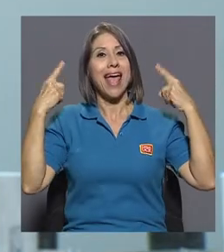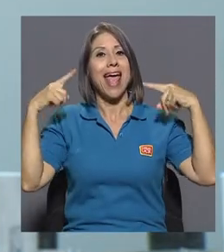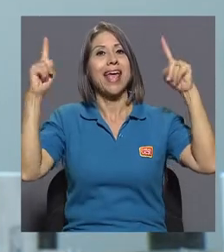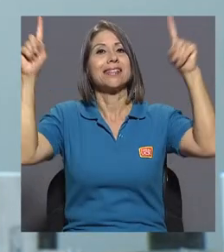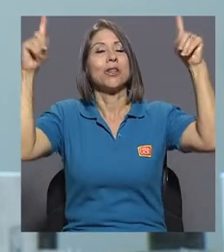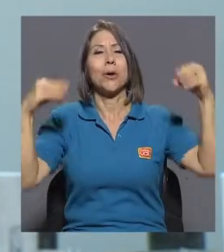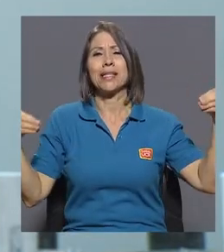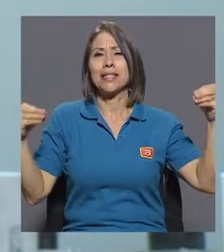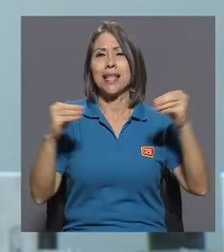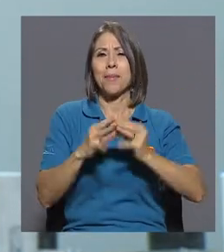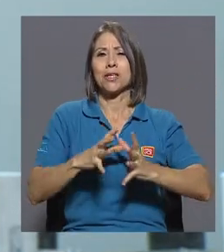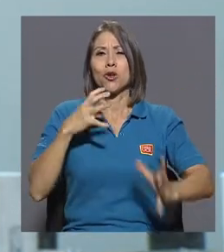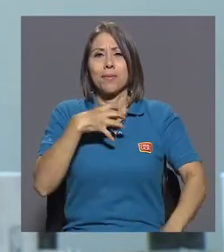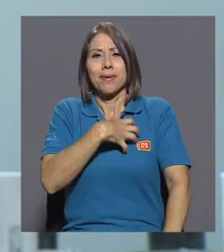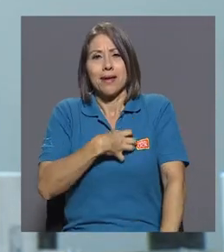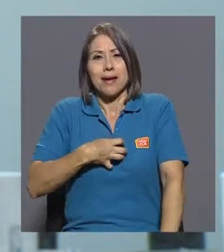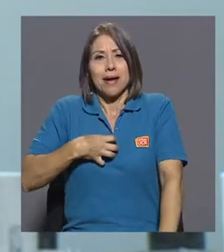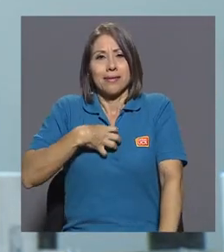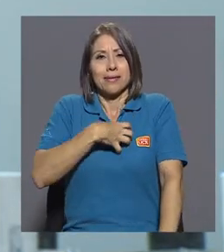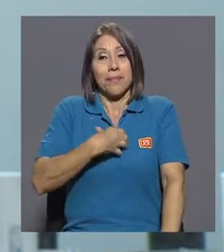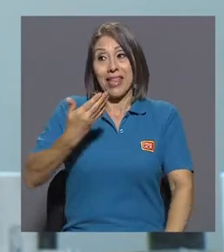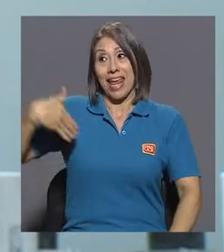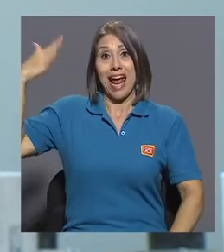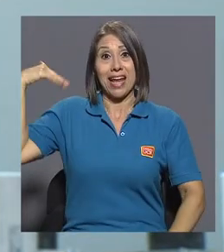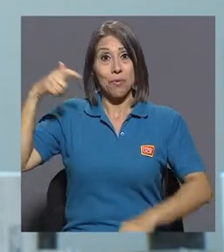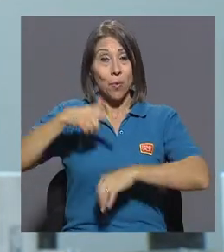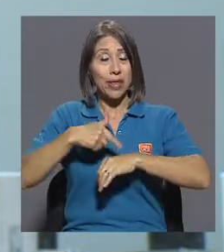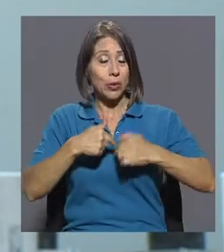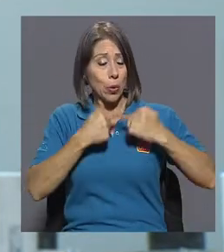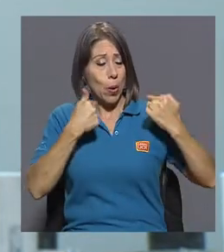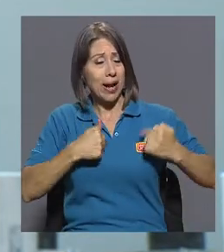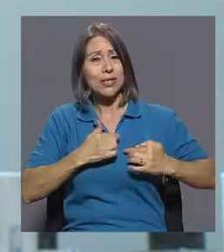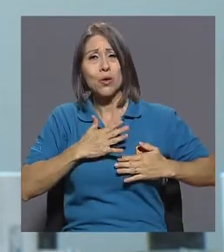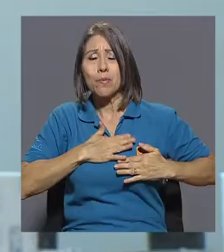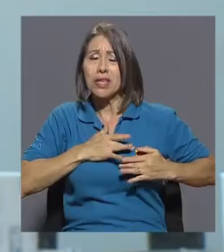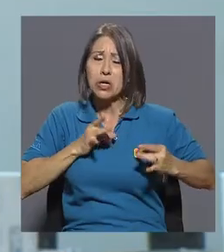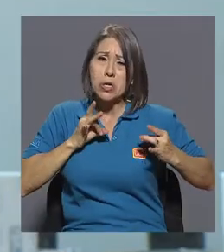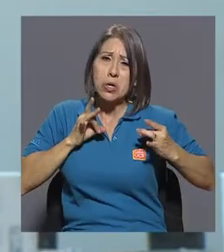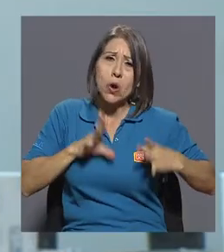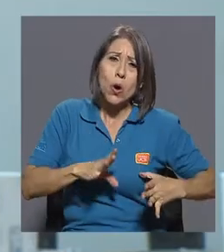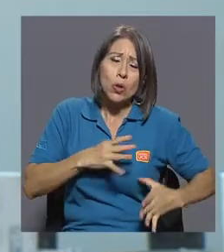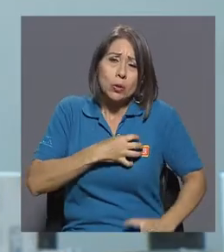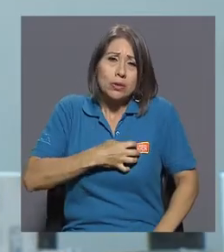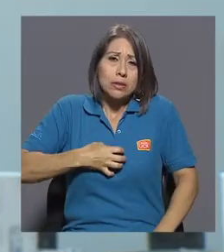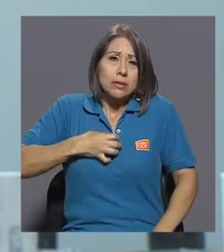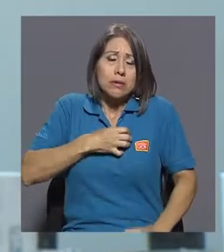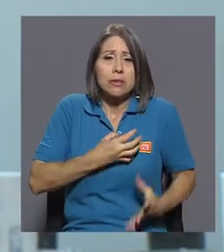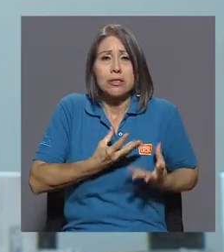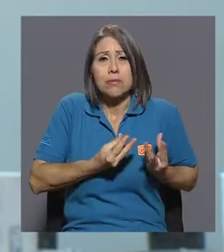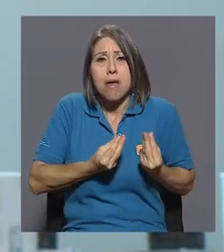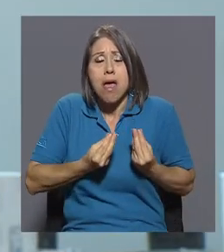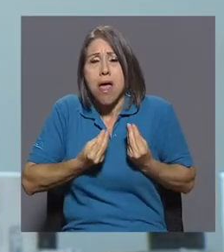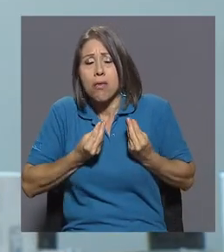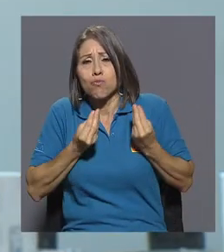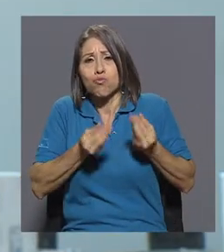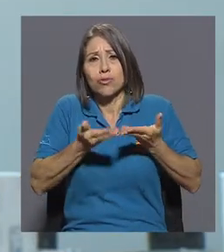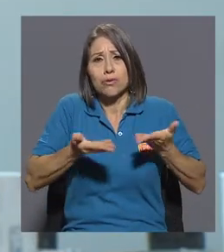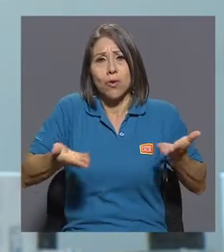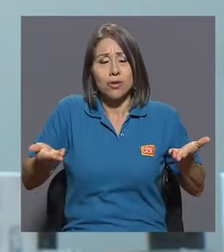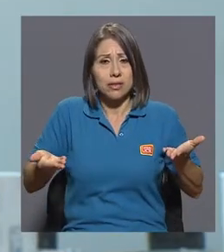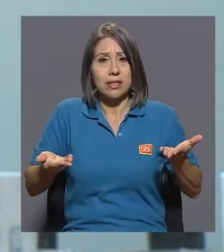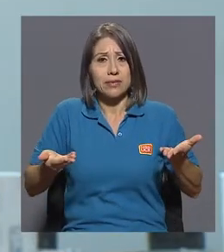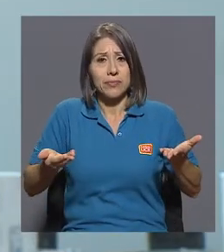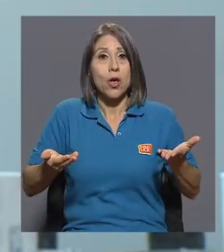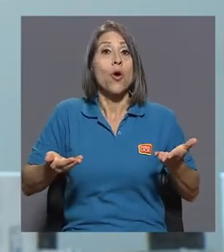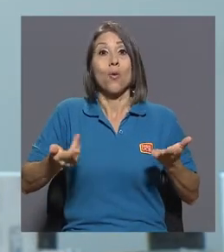ese momento mi corazón estaba lleno de odio, de rencor, de miedos, de muchas cosas. Entonces cuando me dicen